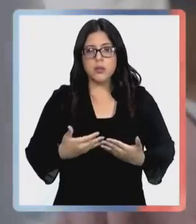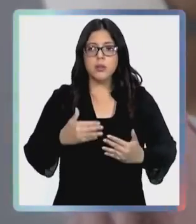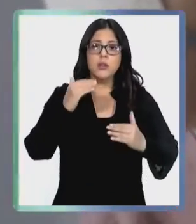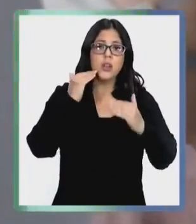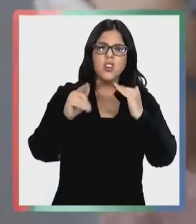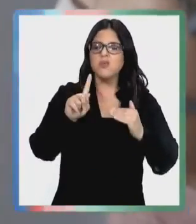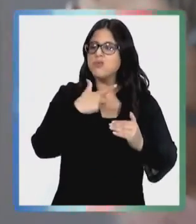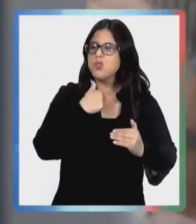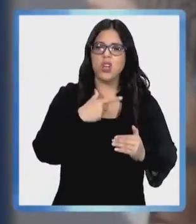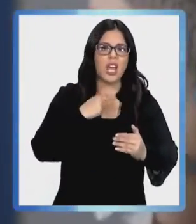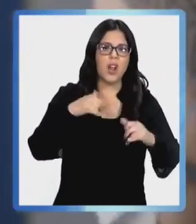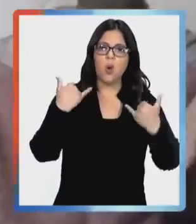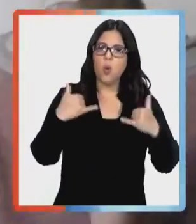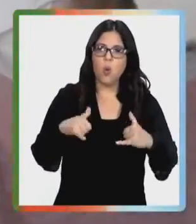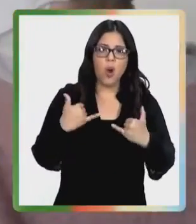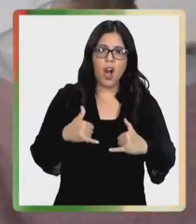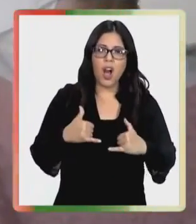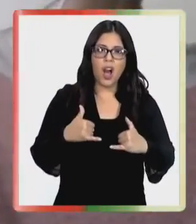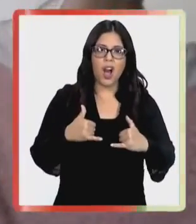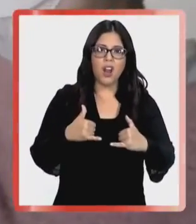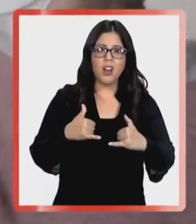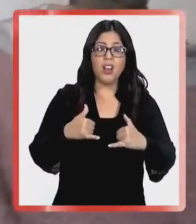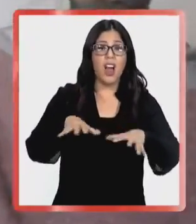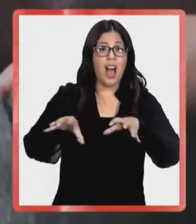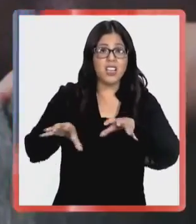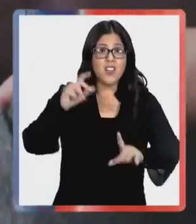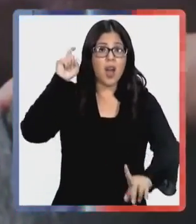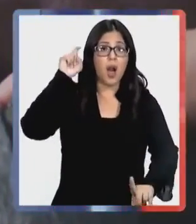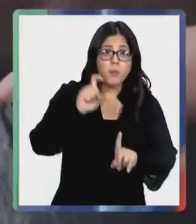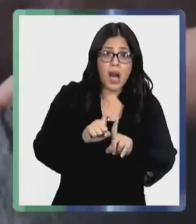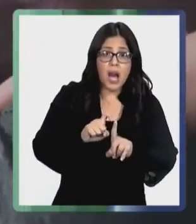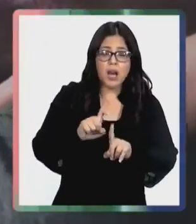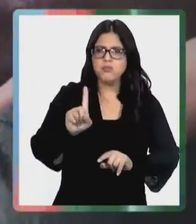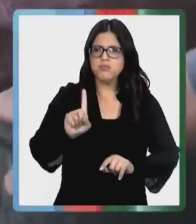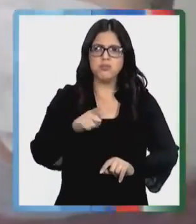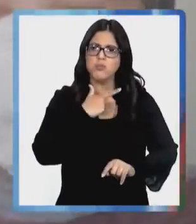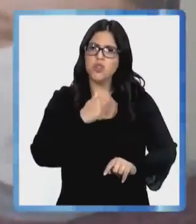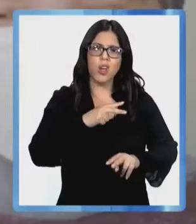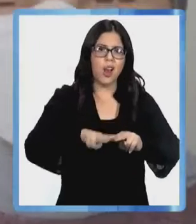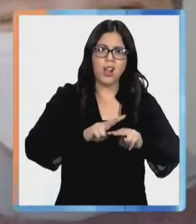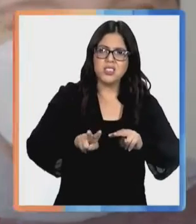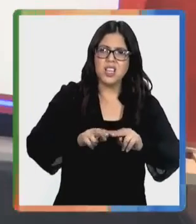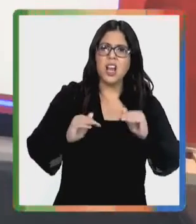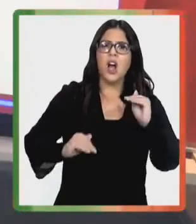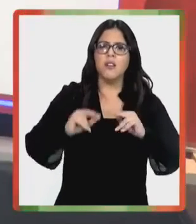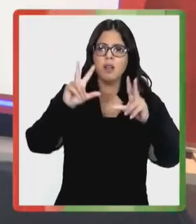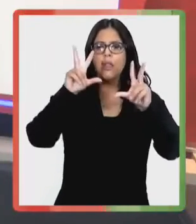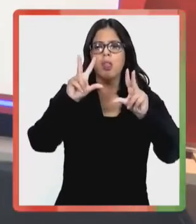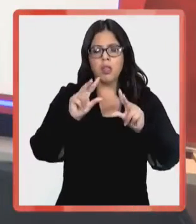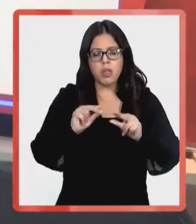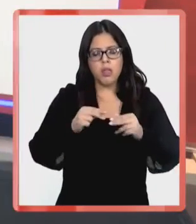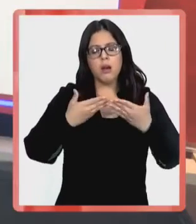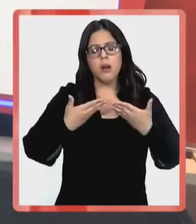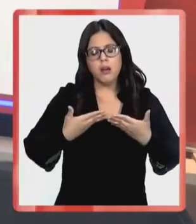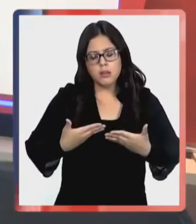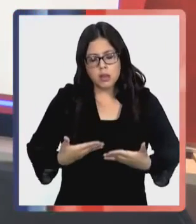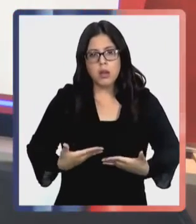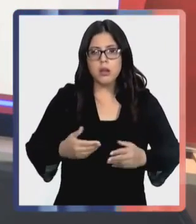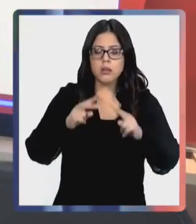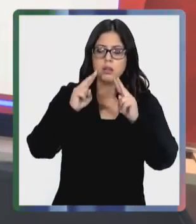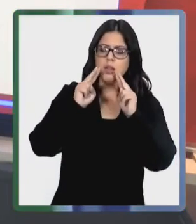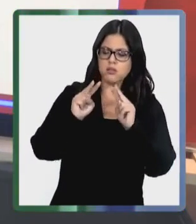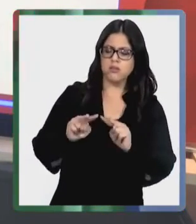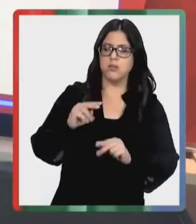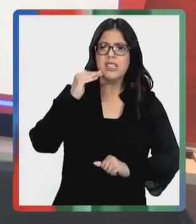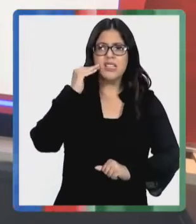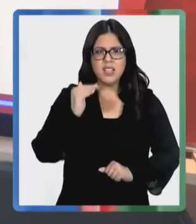no quieren jugar, sus actividades favoritas no las quieren hacer, entonces hay una somnolencia, una fatiga, que uno ve que el